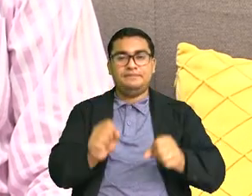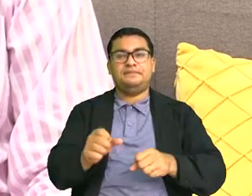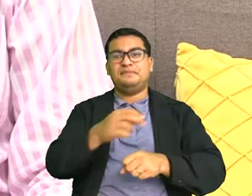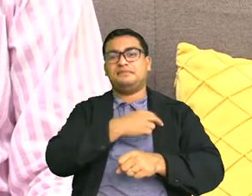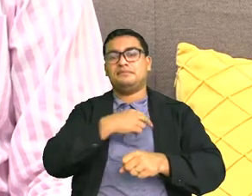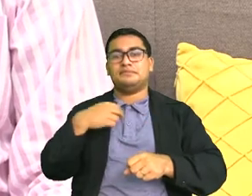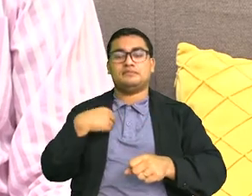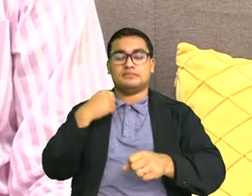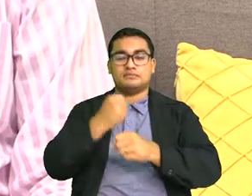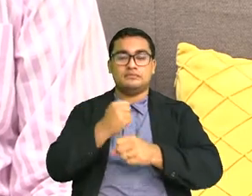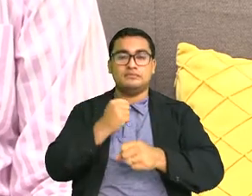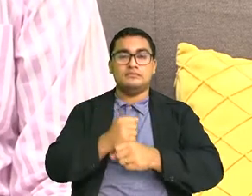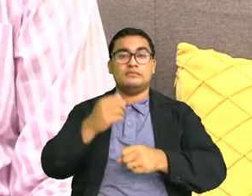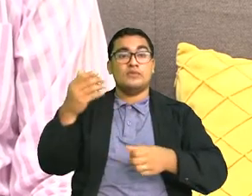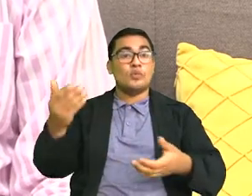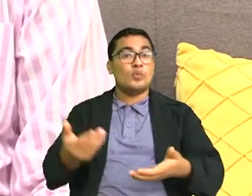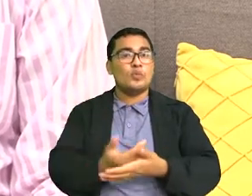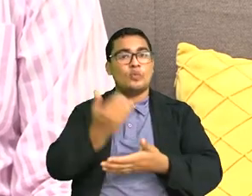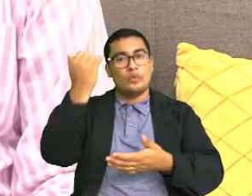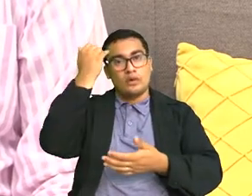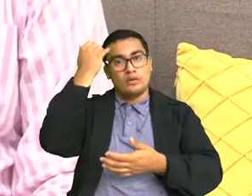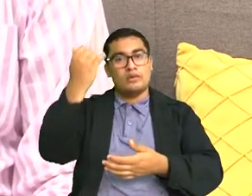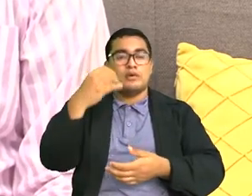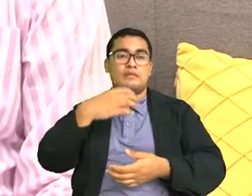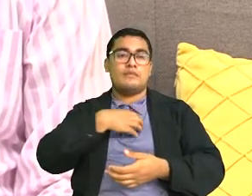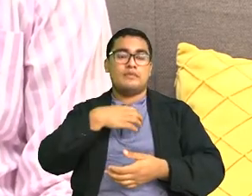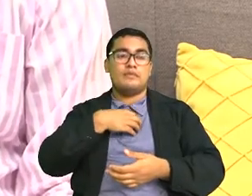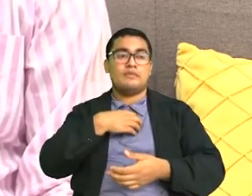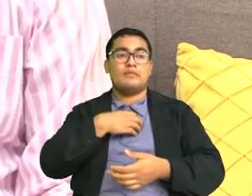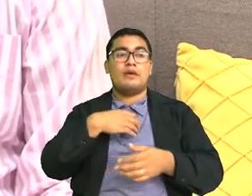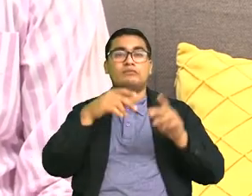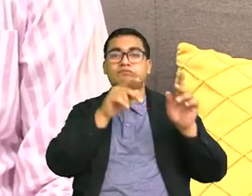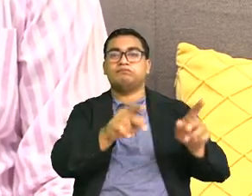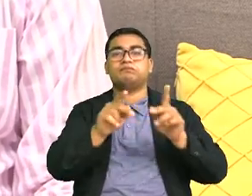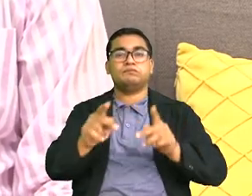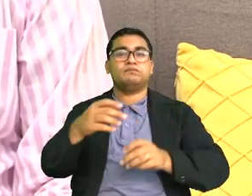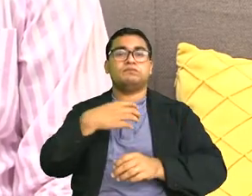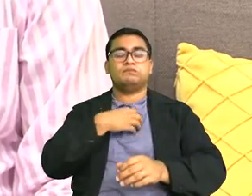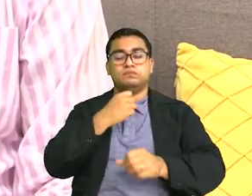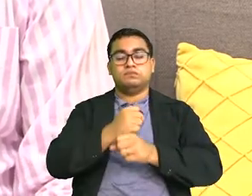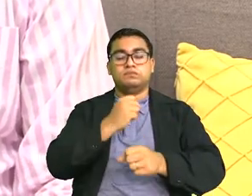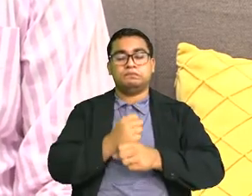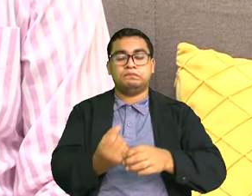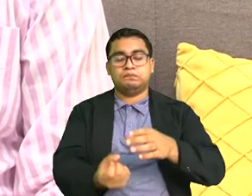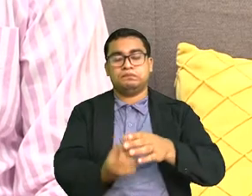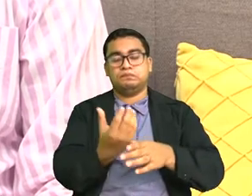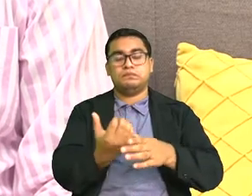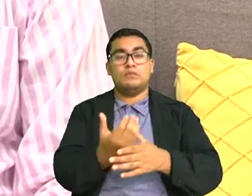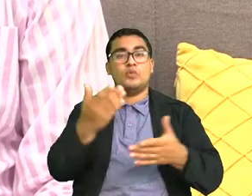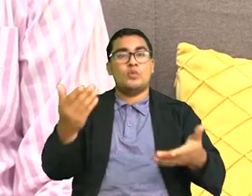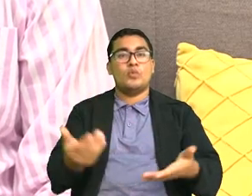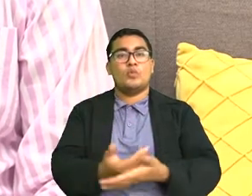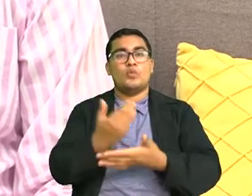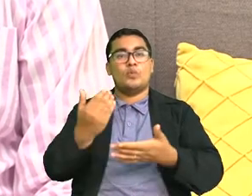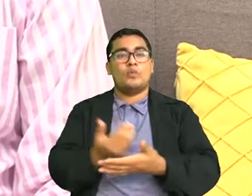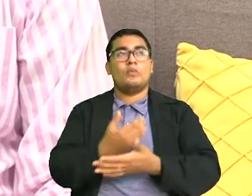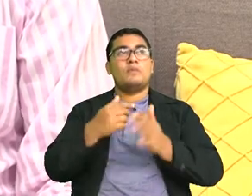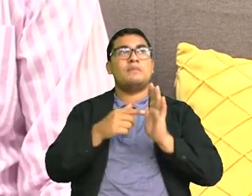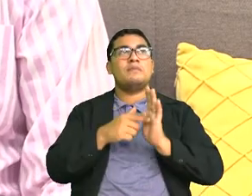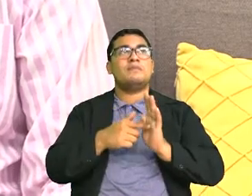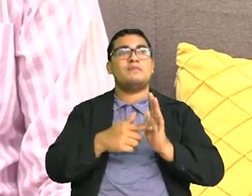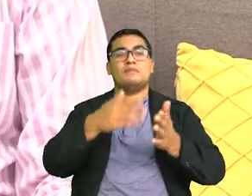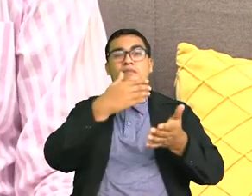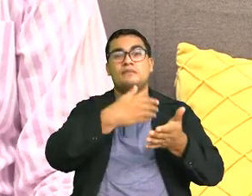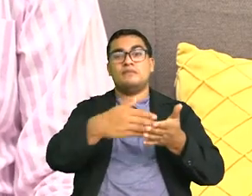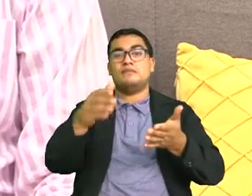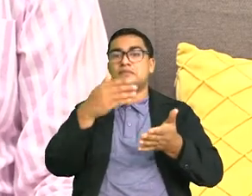innovaciones propias es decir han logrado innovar en sus procesos de producción en donde en donde esto ha facilitado y ha